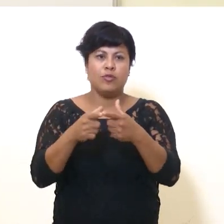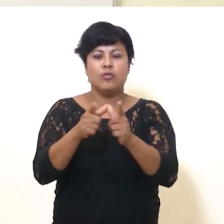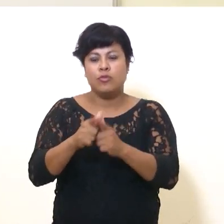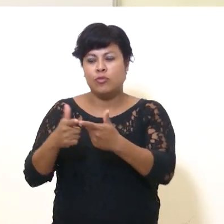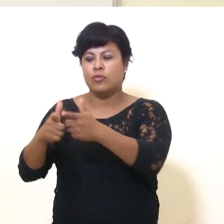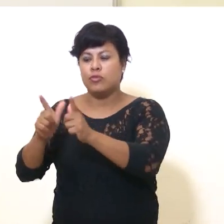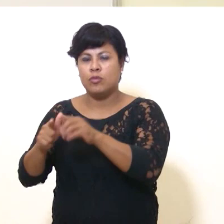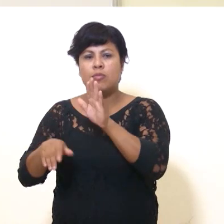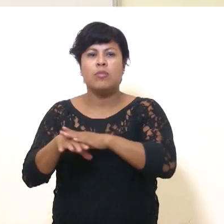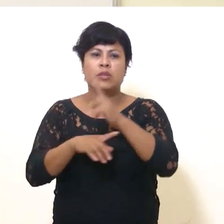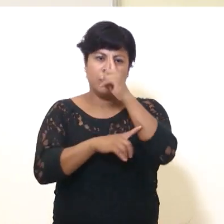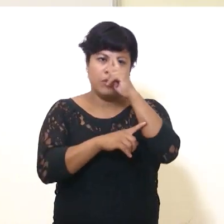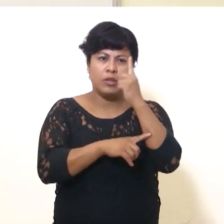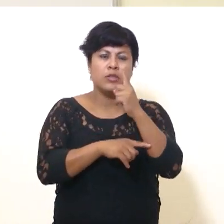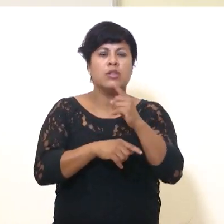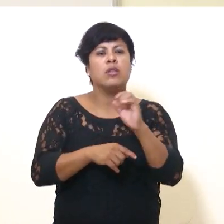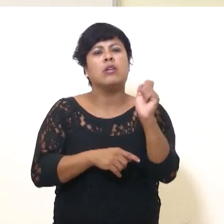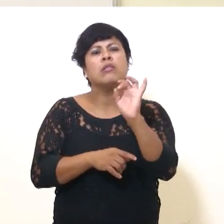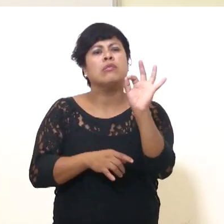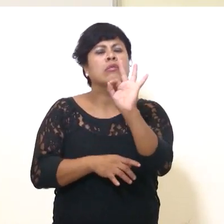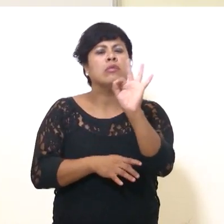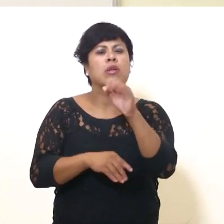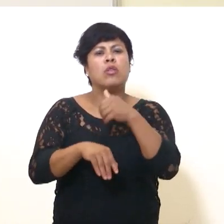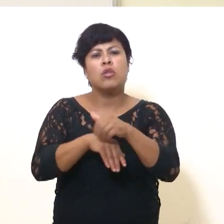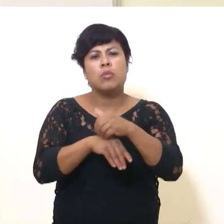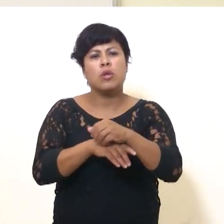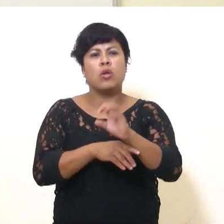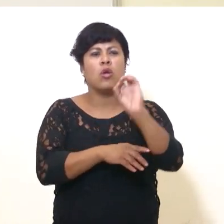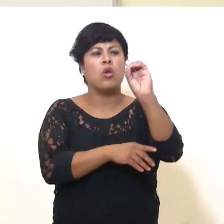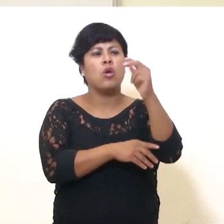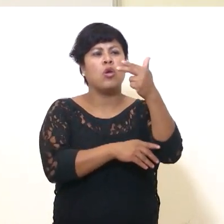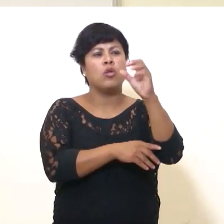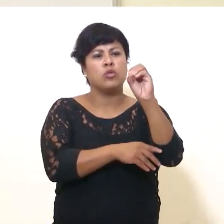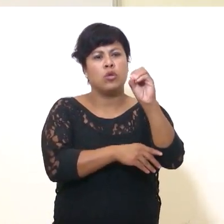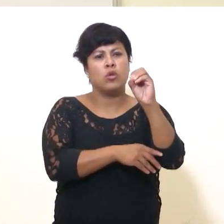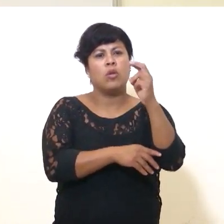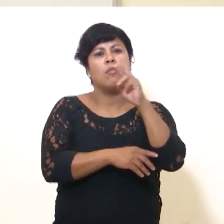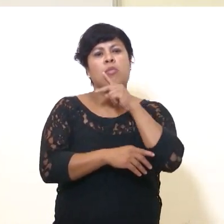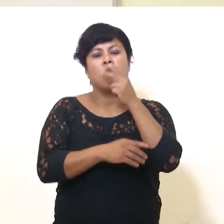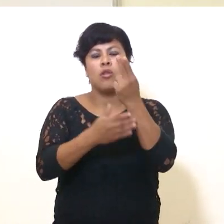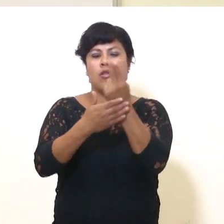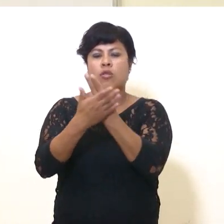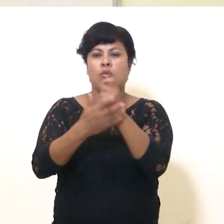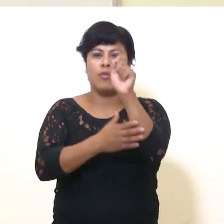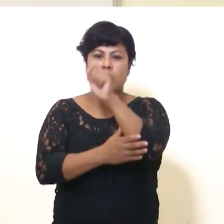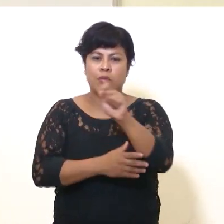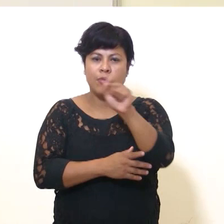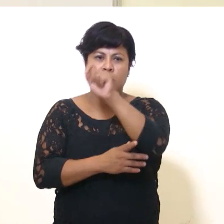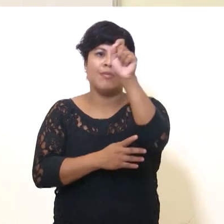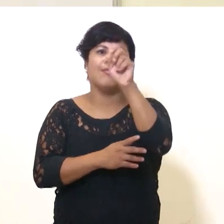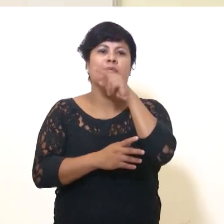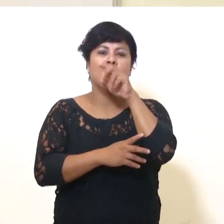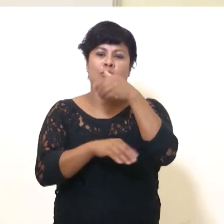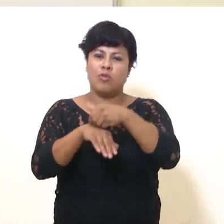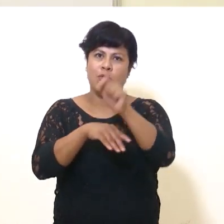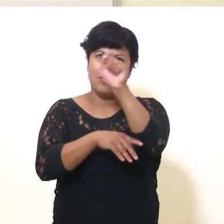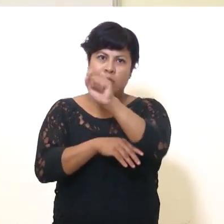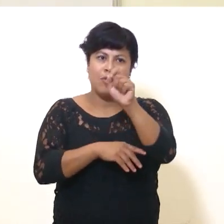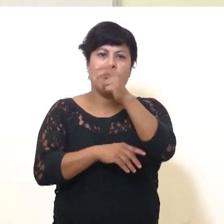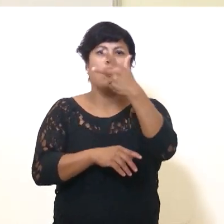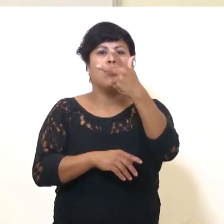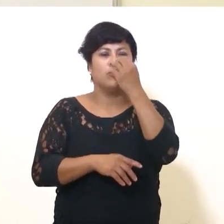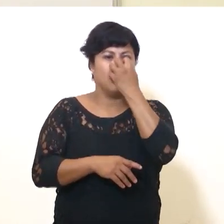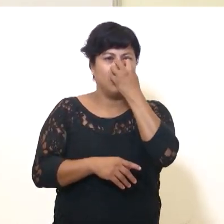representar cantidades. Es más fácil a lo mejor escribir un número 8 que dibujar 8